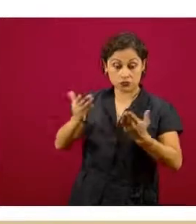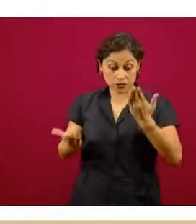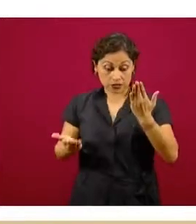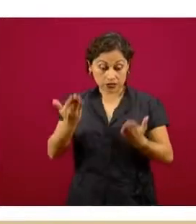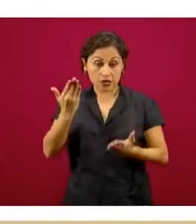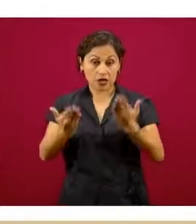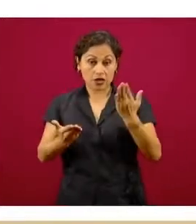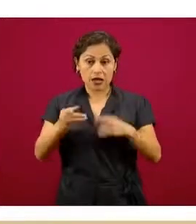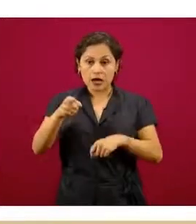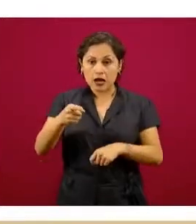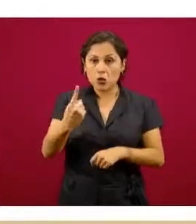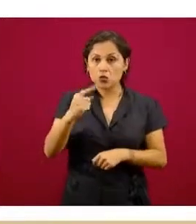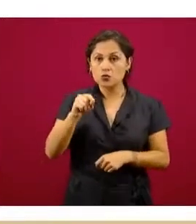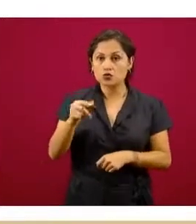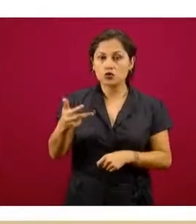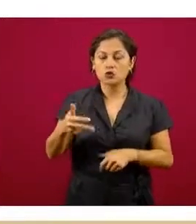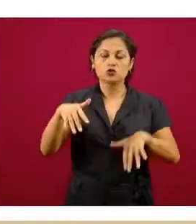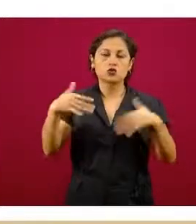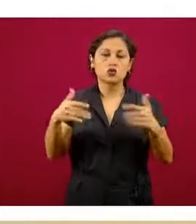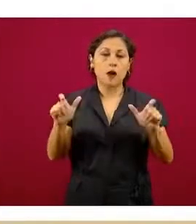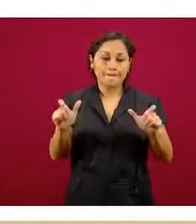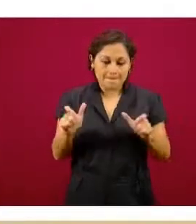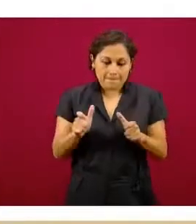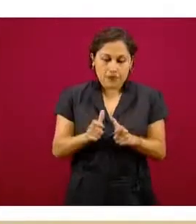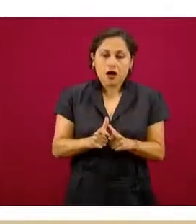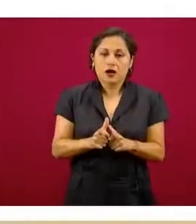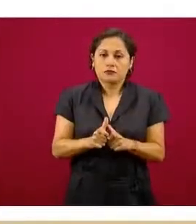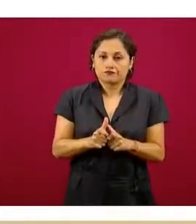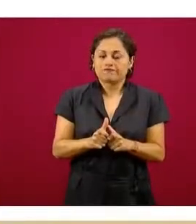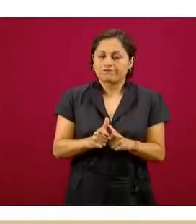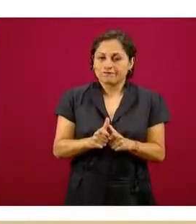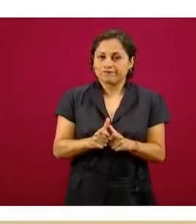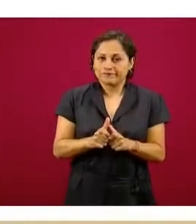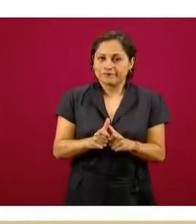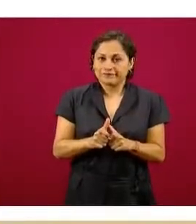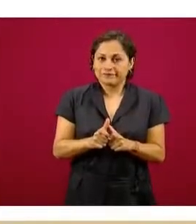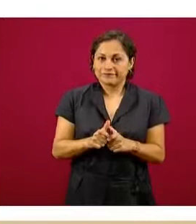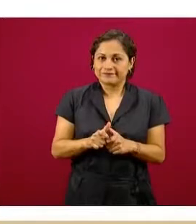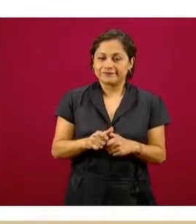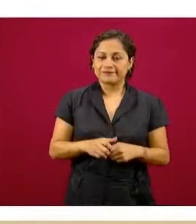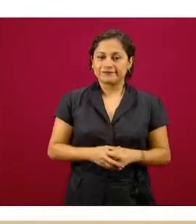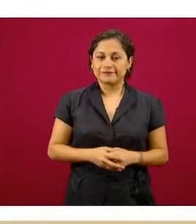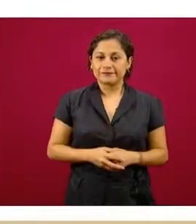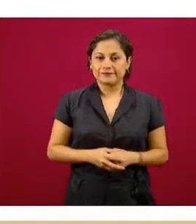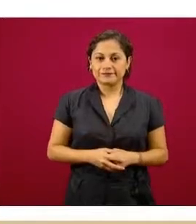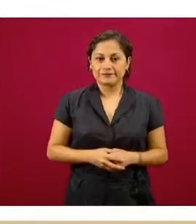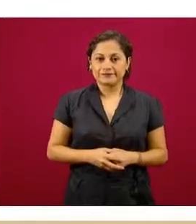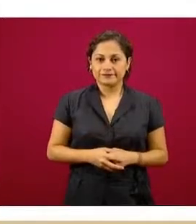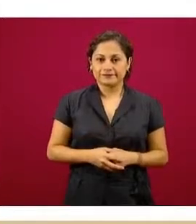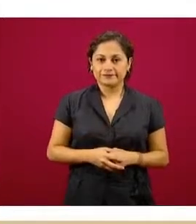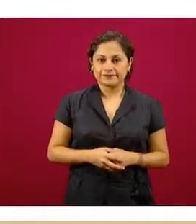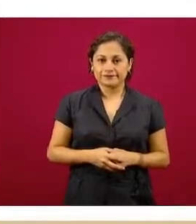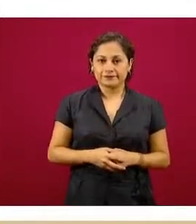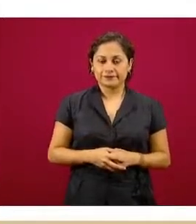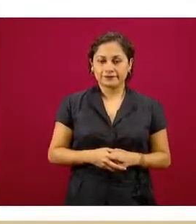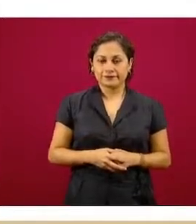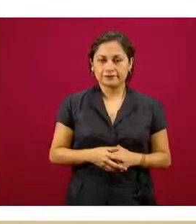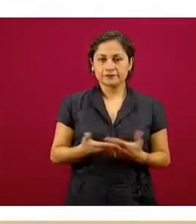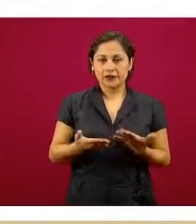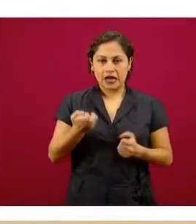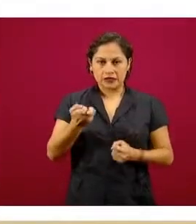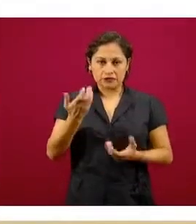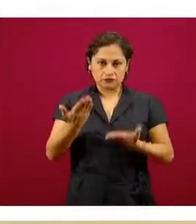todas maneras este 1.8% sería para el día de hoy este crecimiento más bajo que hemos tenido hasta el